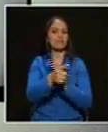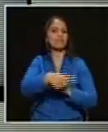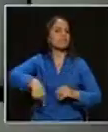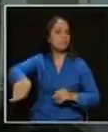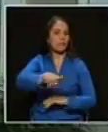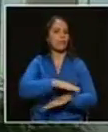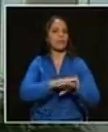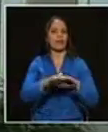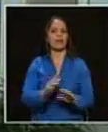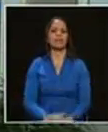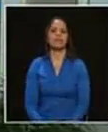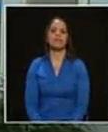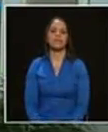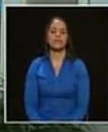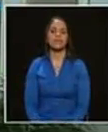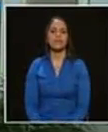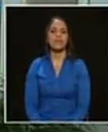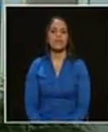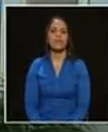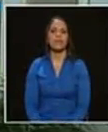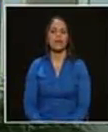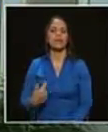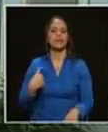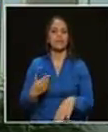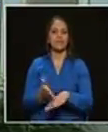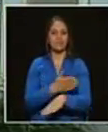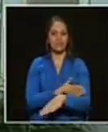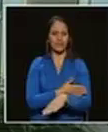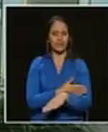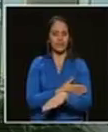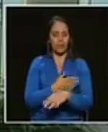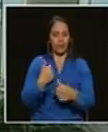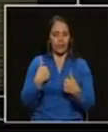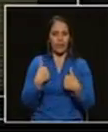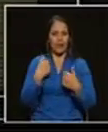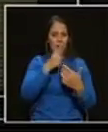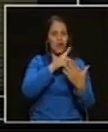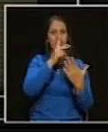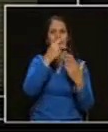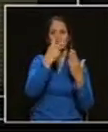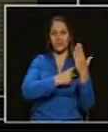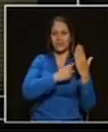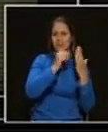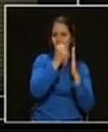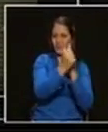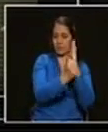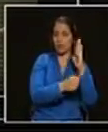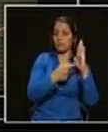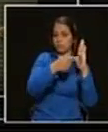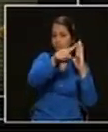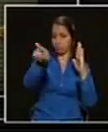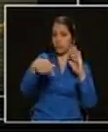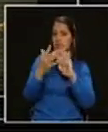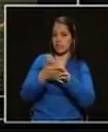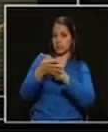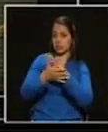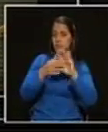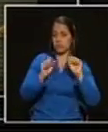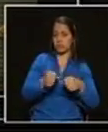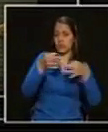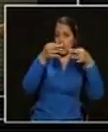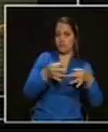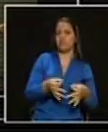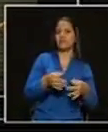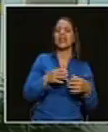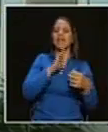medios de comunicación. En varios de los programas que tenemos con este sistema de lengua de señas, las personas pueden verlo en el horario original. Es el